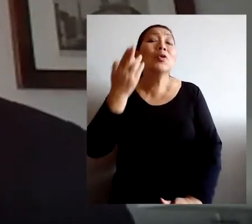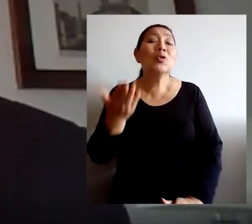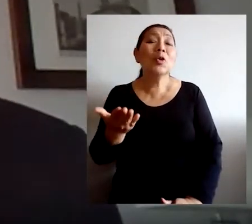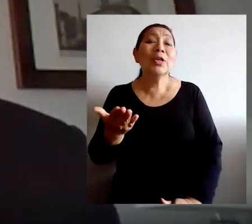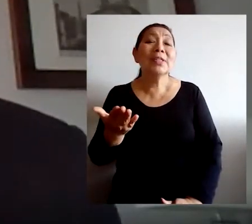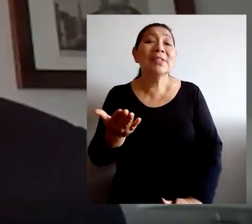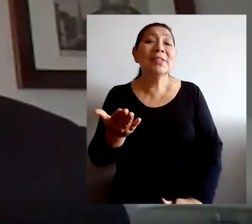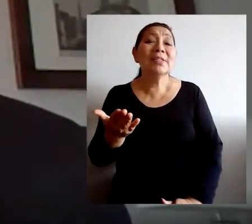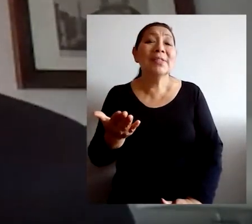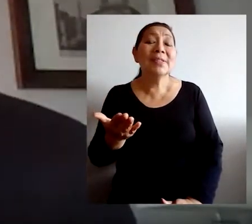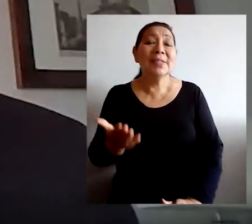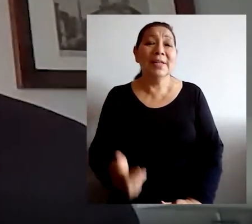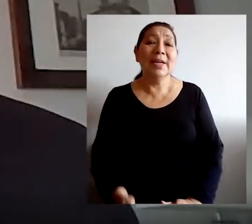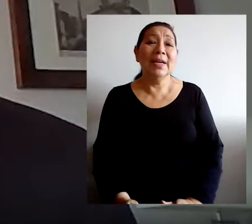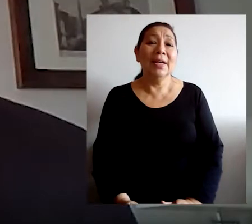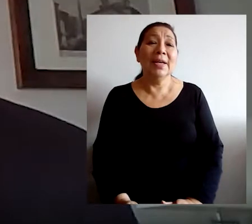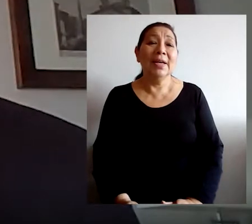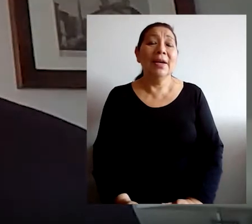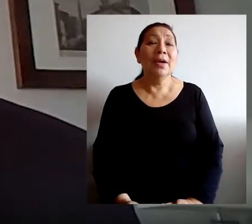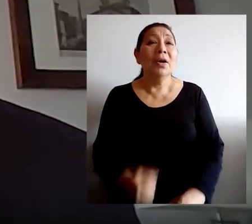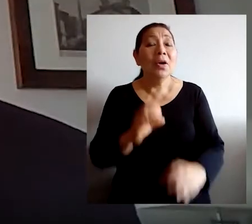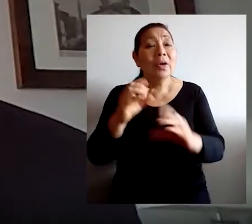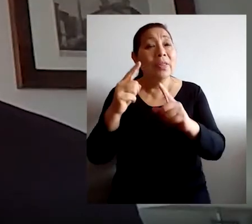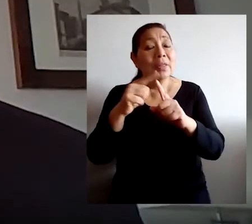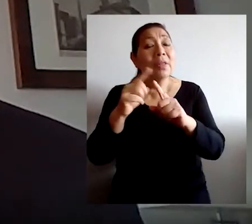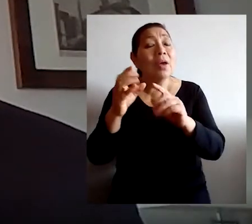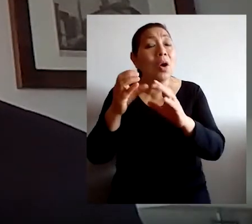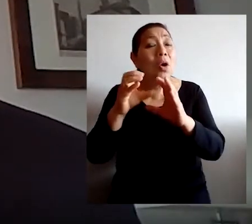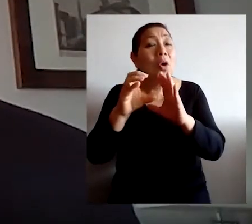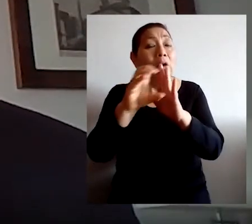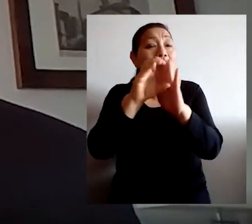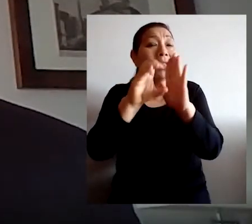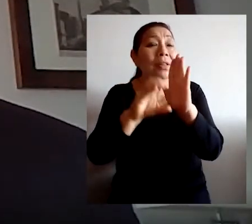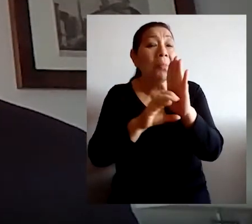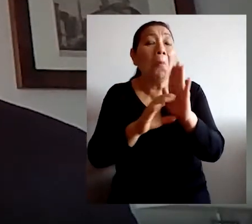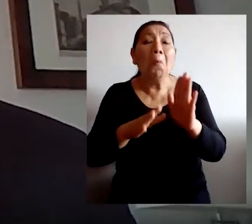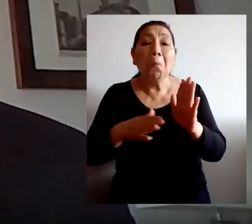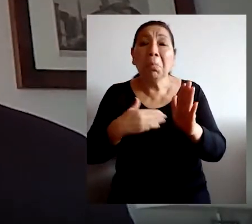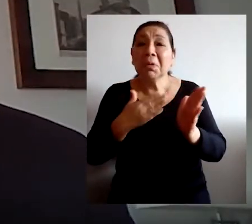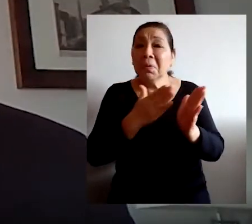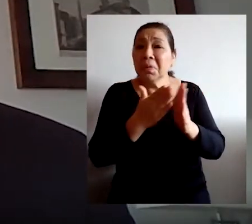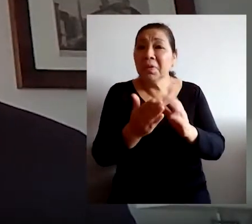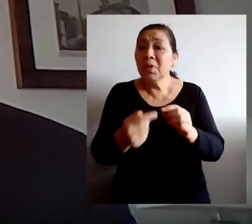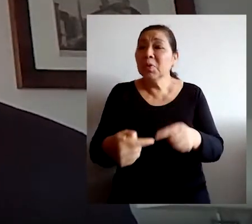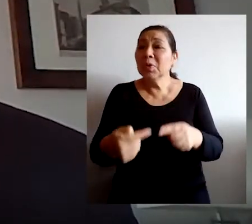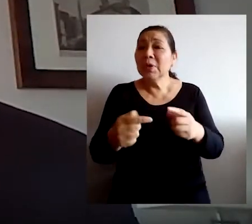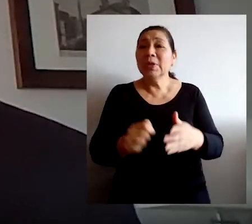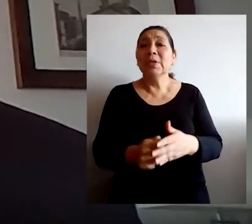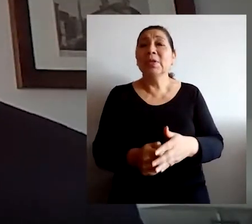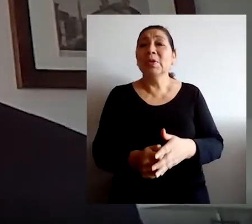cuales la Judicatura Constitucional podría irrogarse competencias de la Judicatura